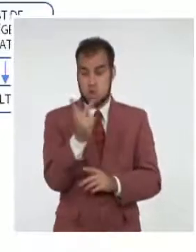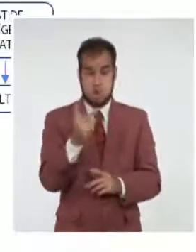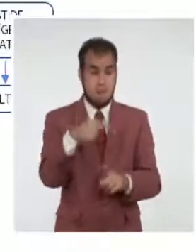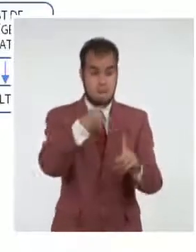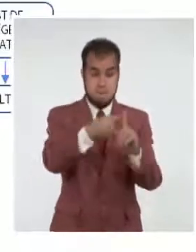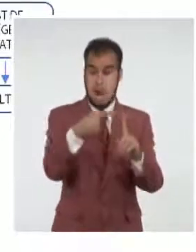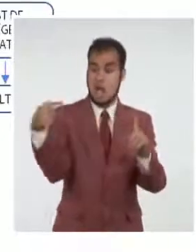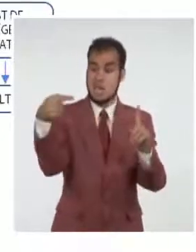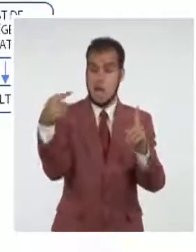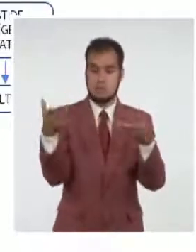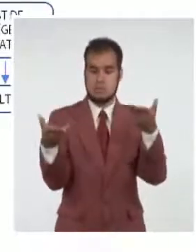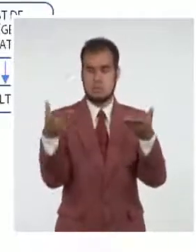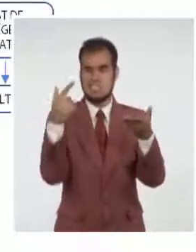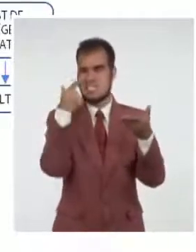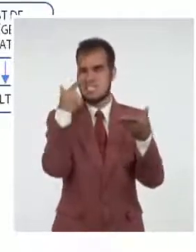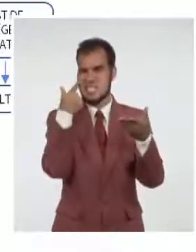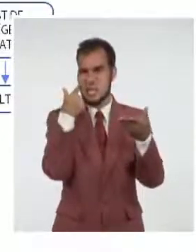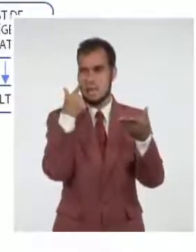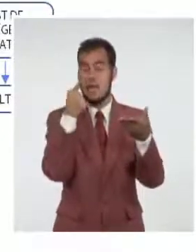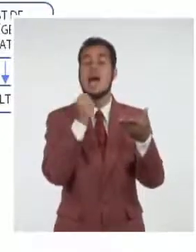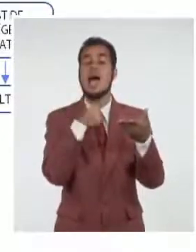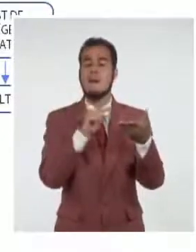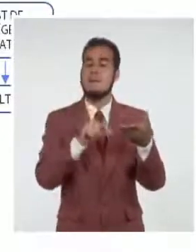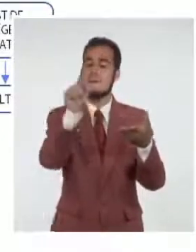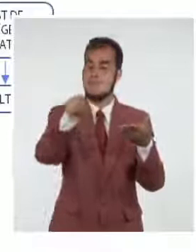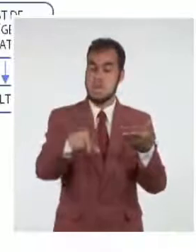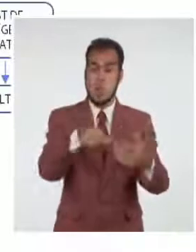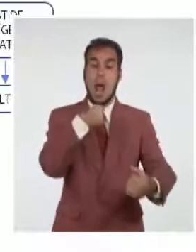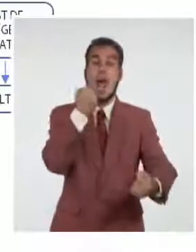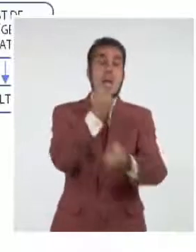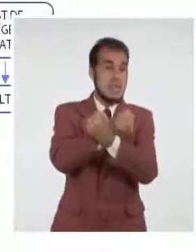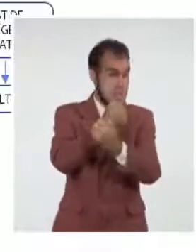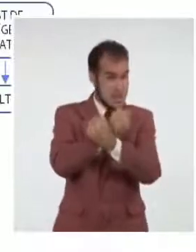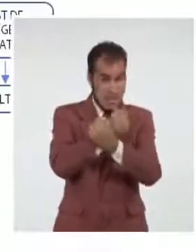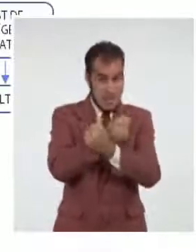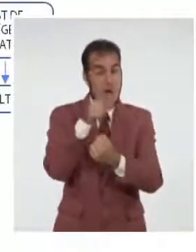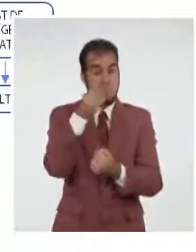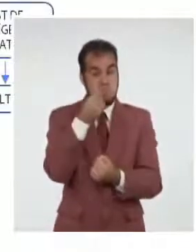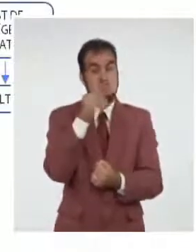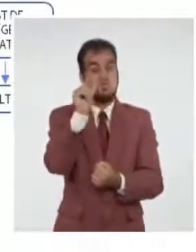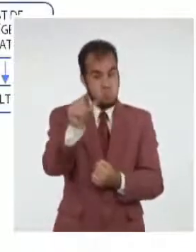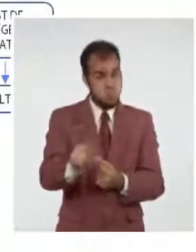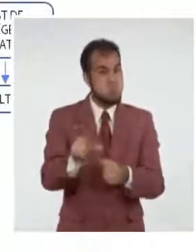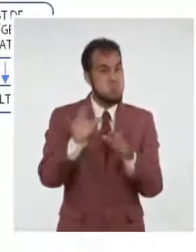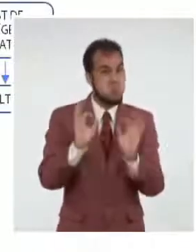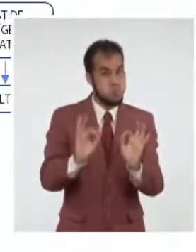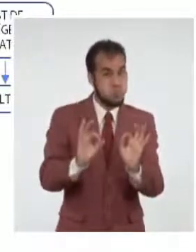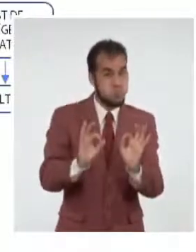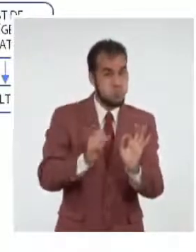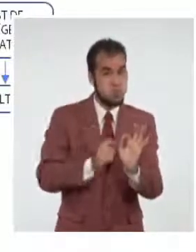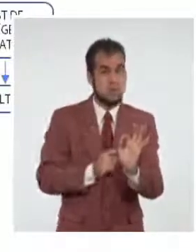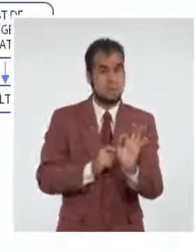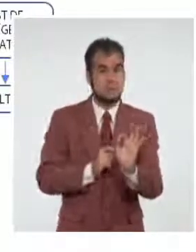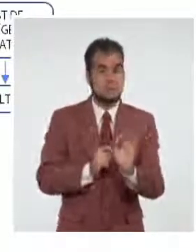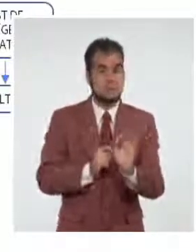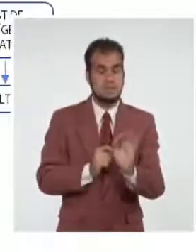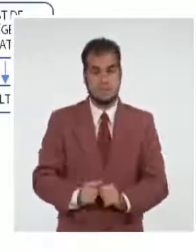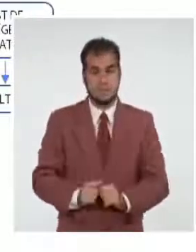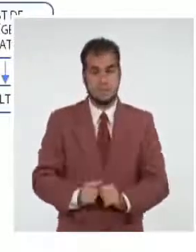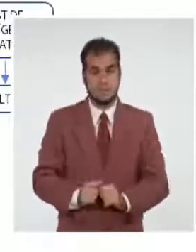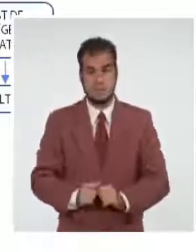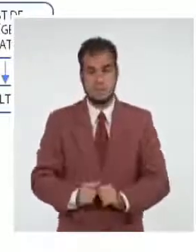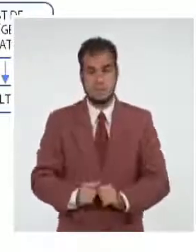bajo riesgo, que ya varias veces hemos explicado acá y los médicos saben que es una persona de bajo riesgo, y además tiene, porque forma parte del